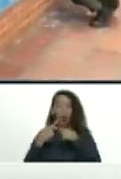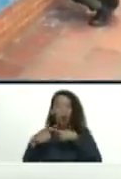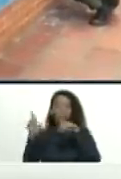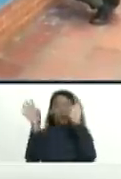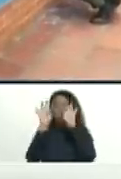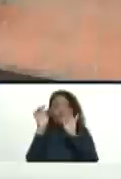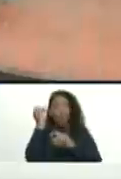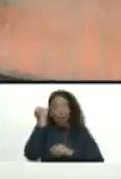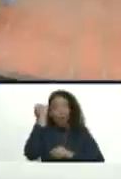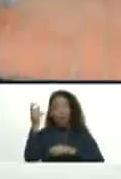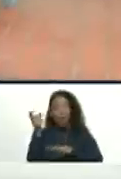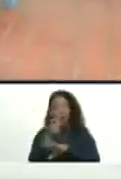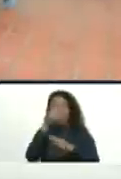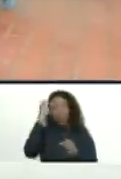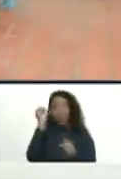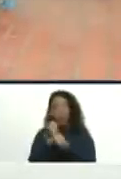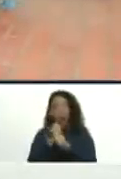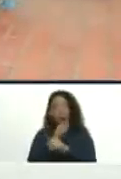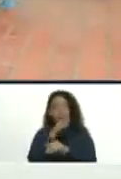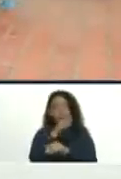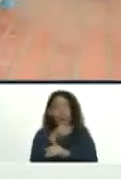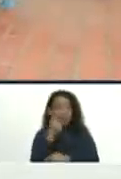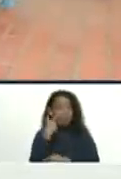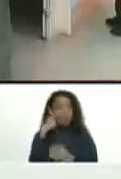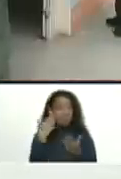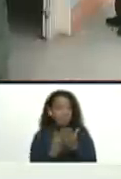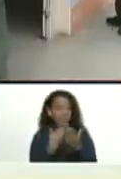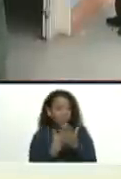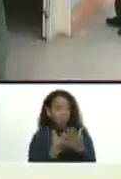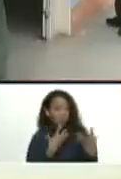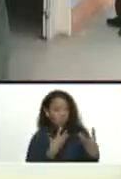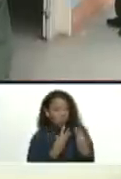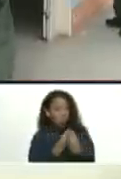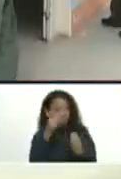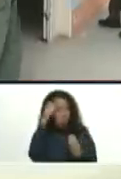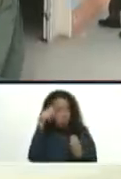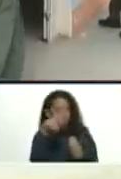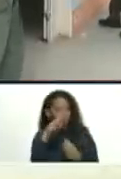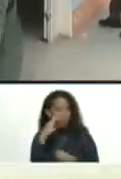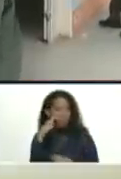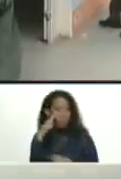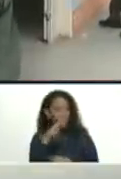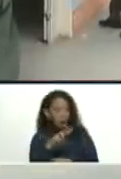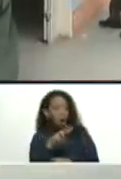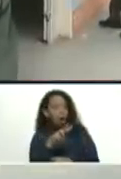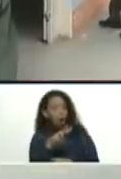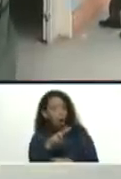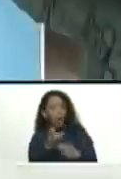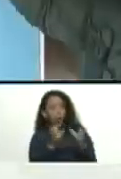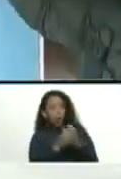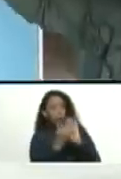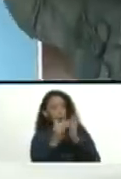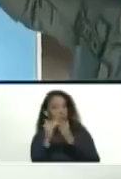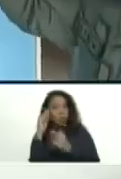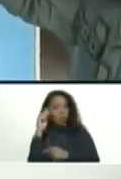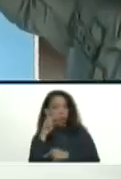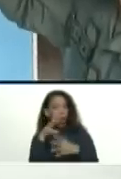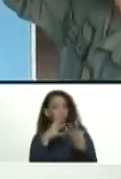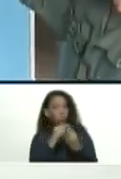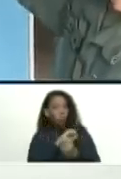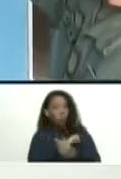es ir al terreno y junto al poder popular, y en el caso de las bricomiles, junto al poder